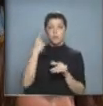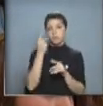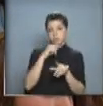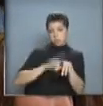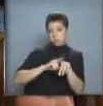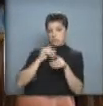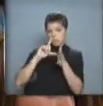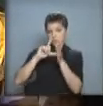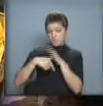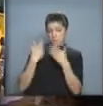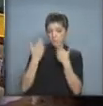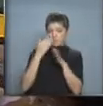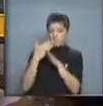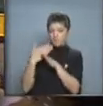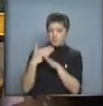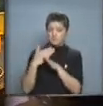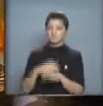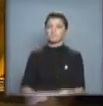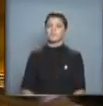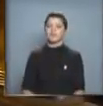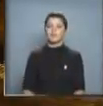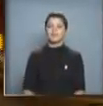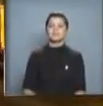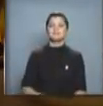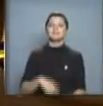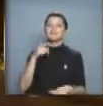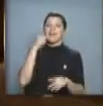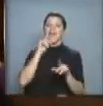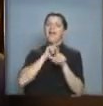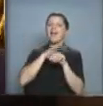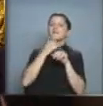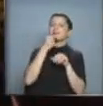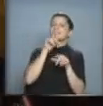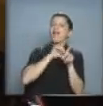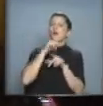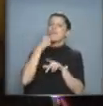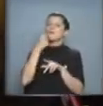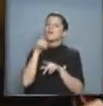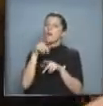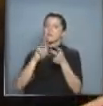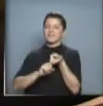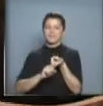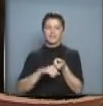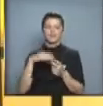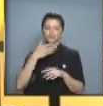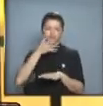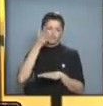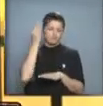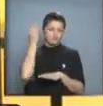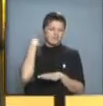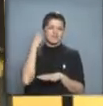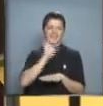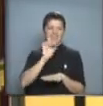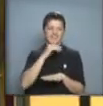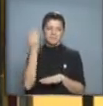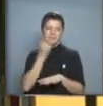Para mí la clave está en el nombre. O sea, ¿a usted esposa? Le habrán propuesto casarse. Sí, un montón de veces. ¿Un montón de veces? No, mentira, nunca. Por suerte, porque no me quiero